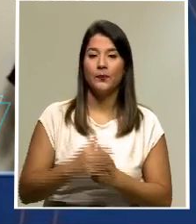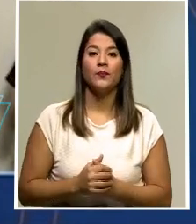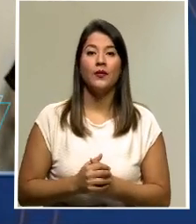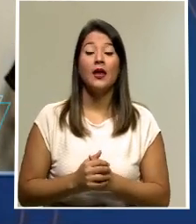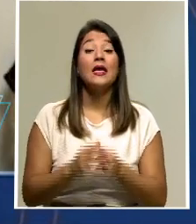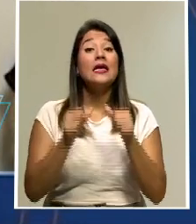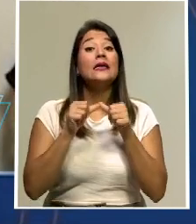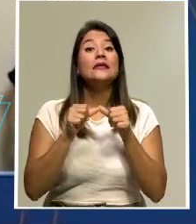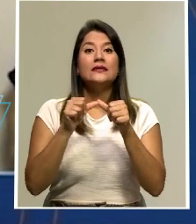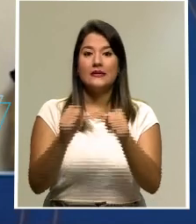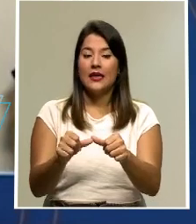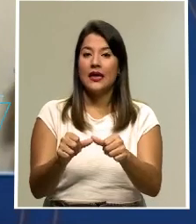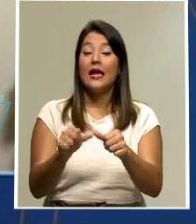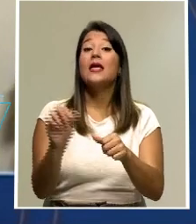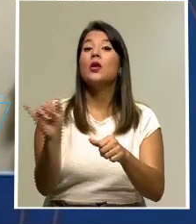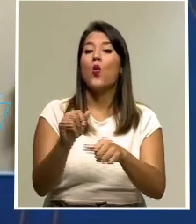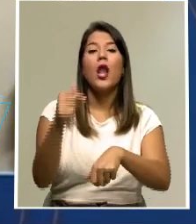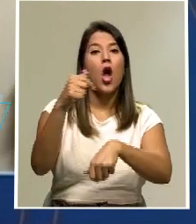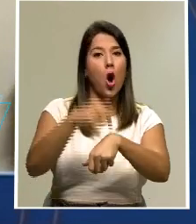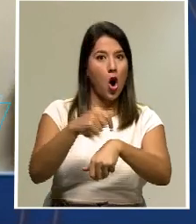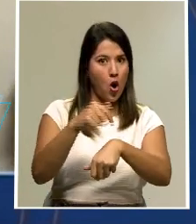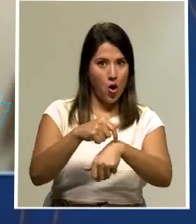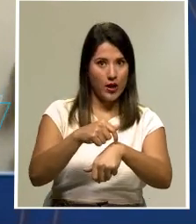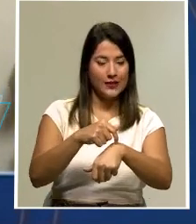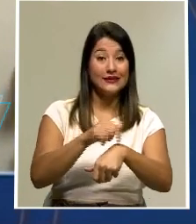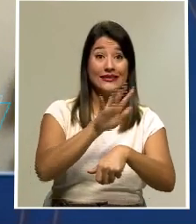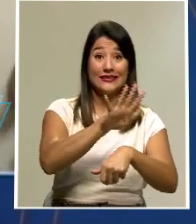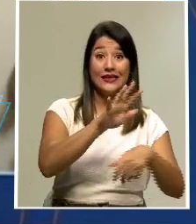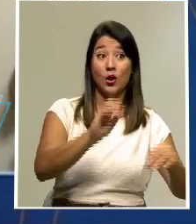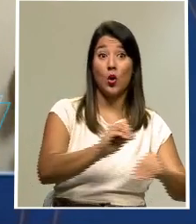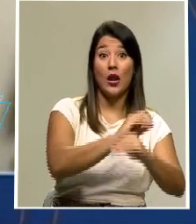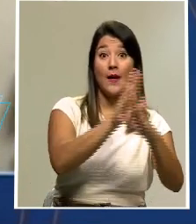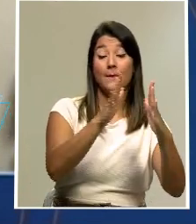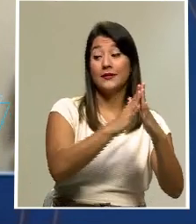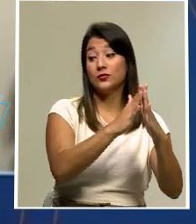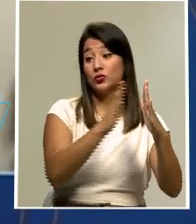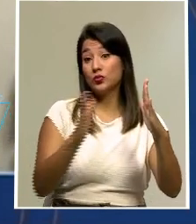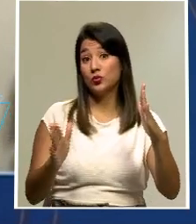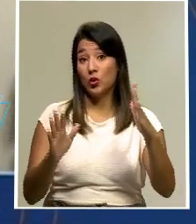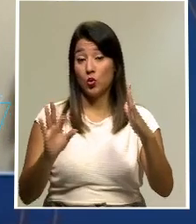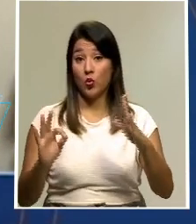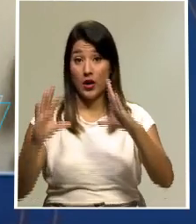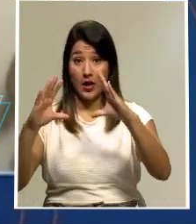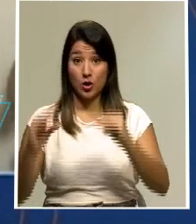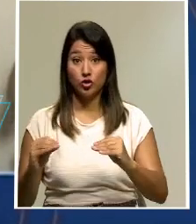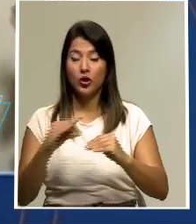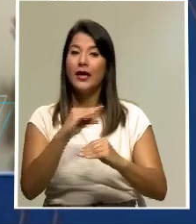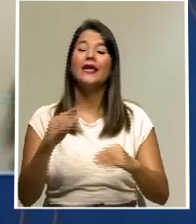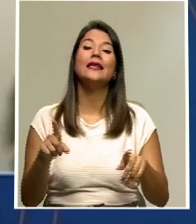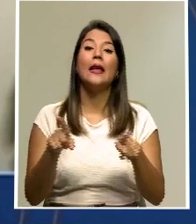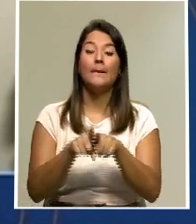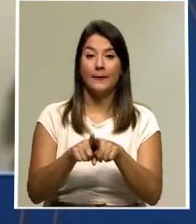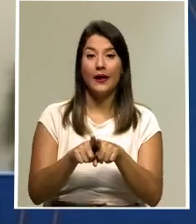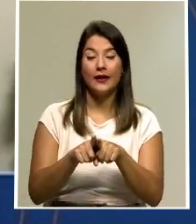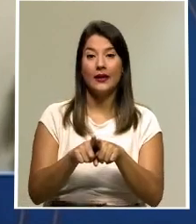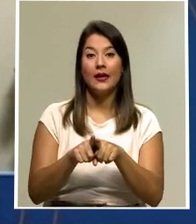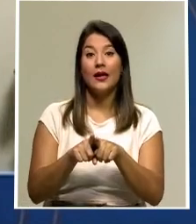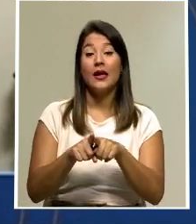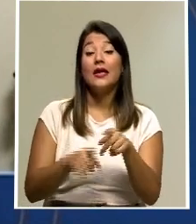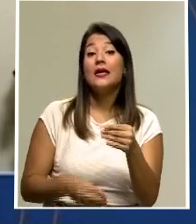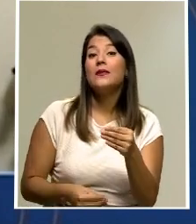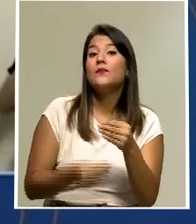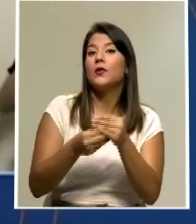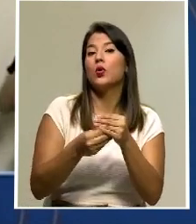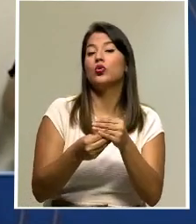Se mantiene también el horario de la restricción total nocturna y se incluye una